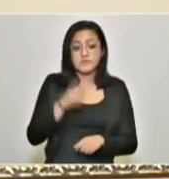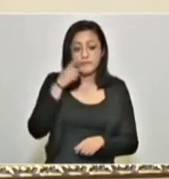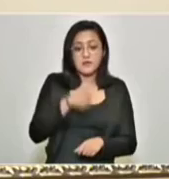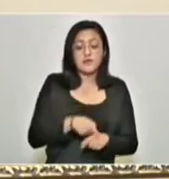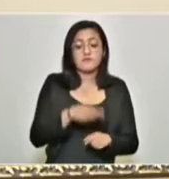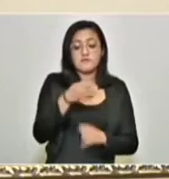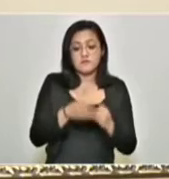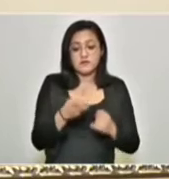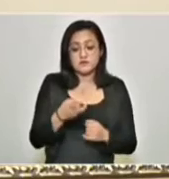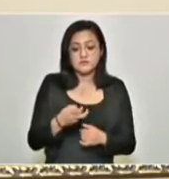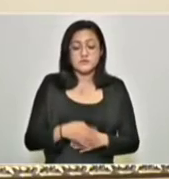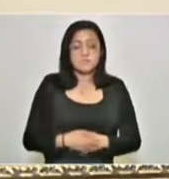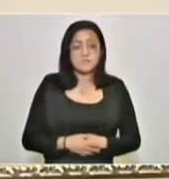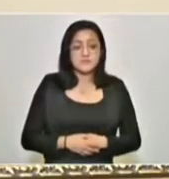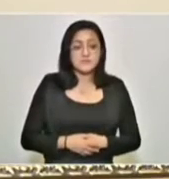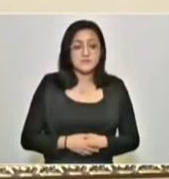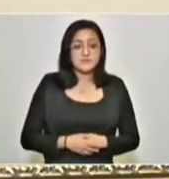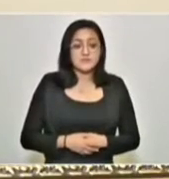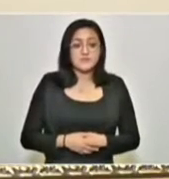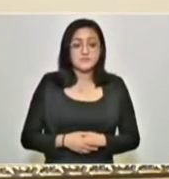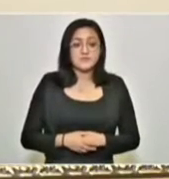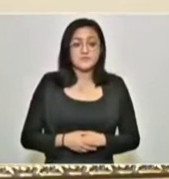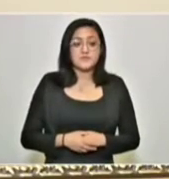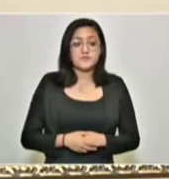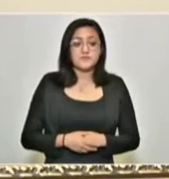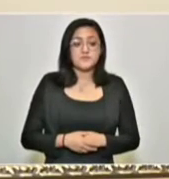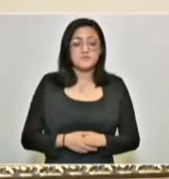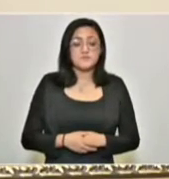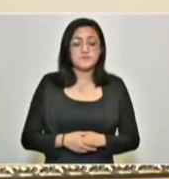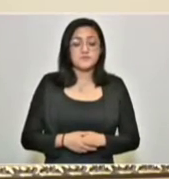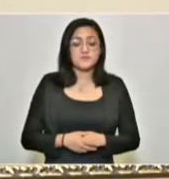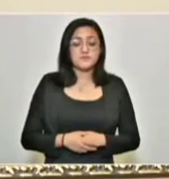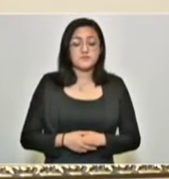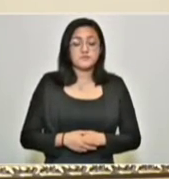ese fin, las